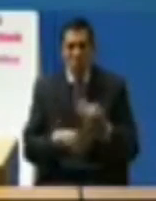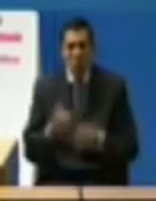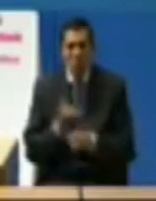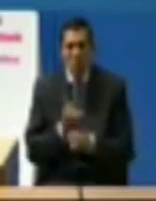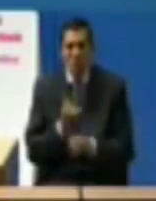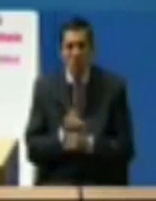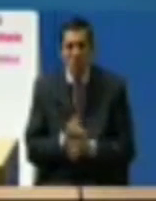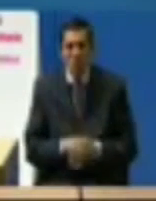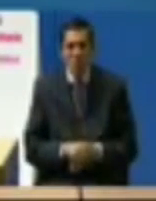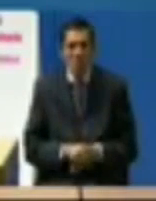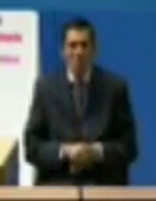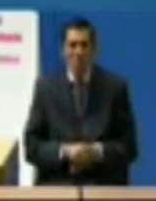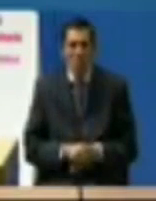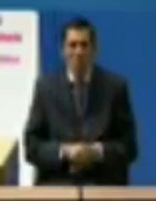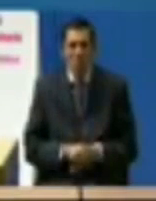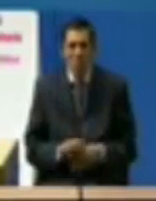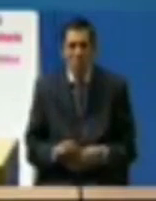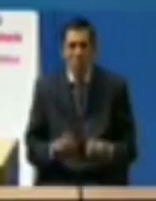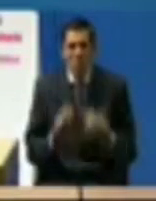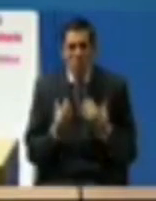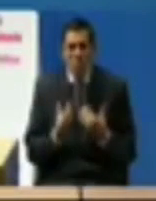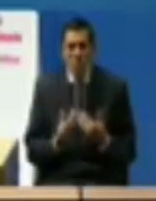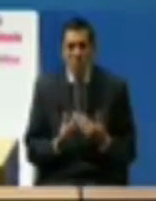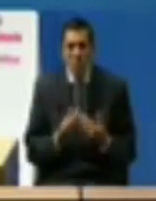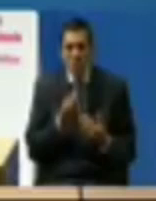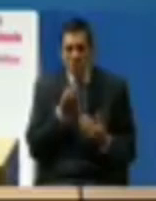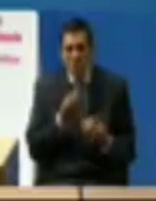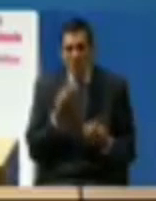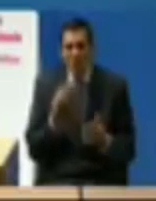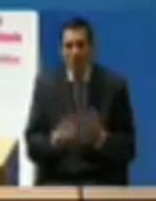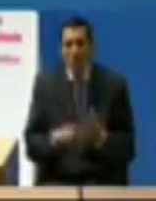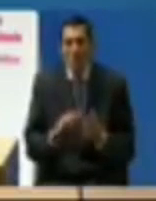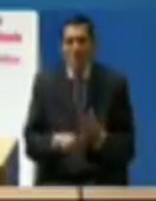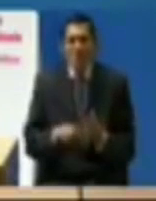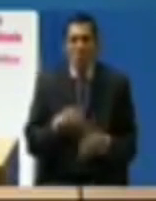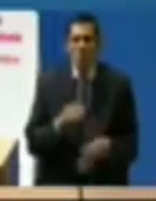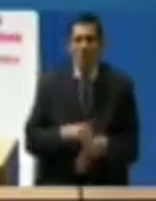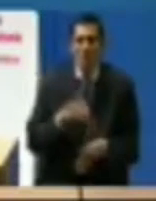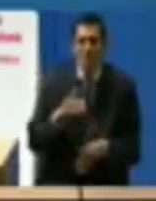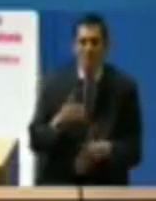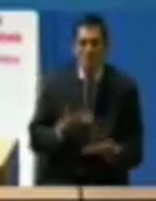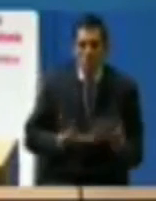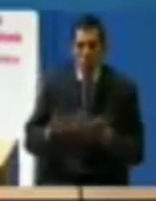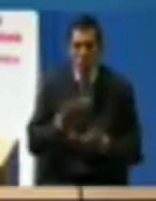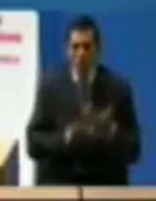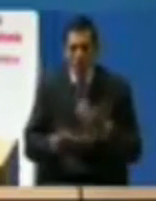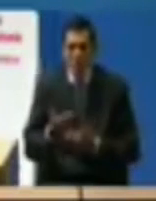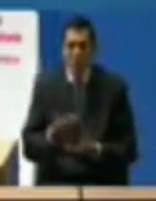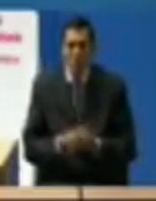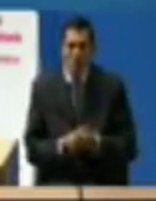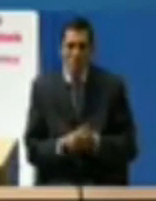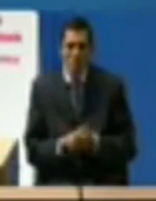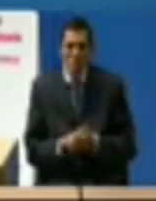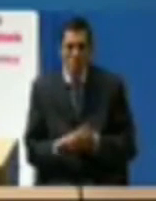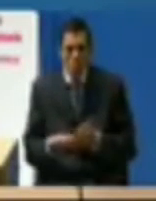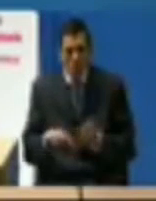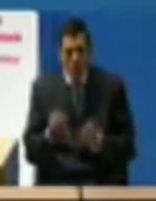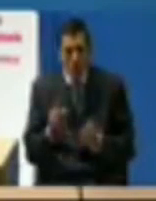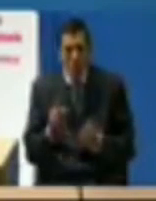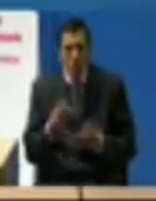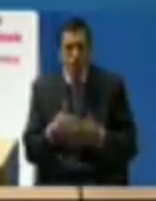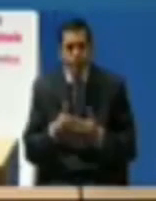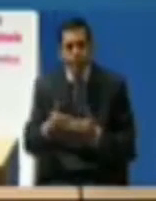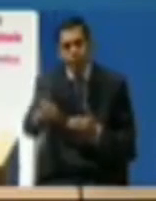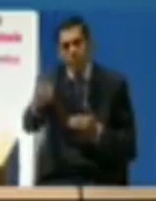Hay mucho todavía que hacer, hay mucha información que generar, que compartir y desde luego, pues hay mucho por delante, pero